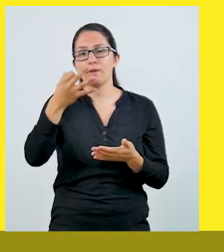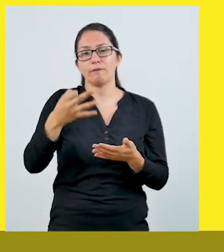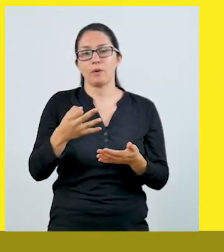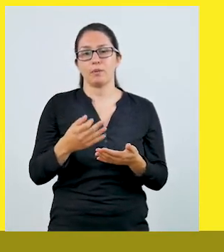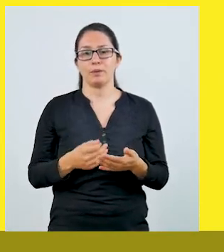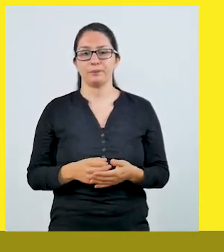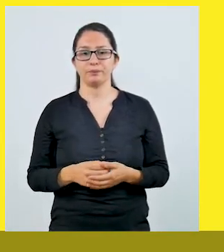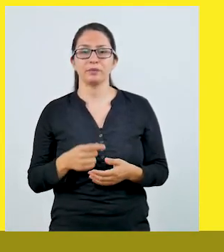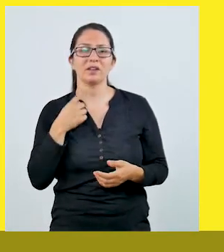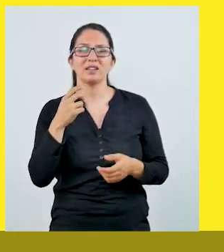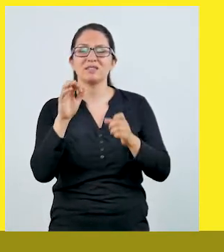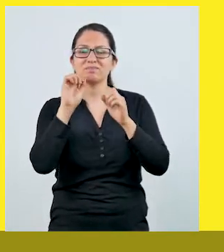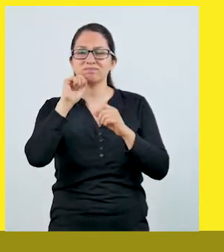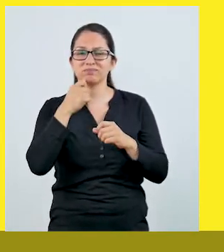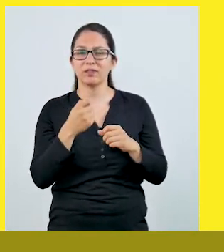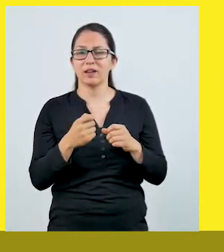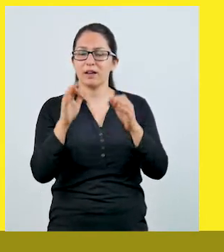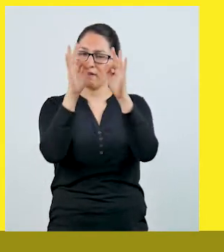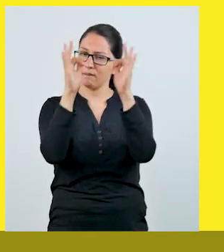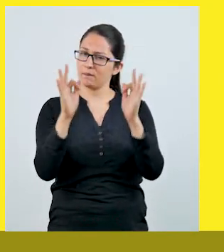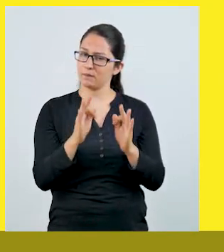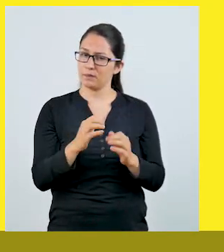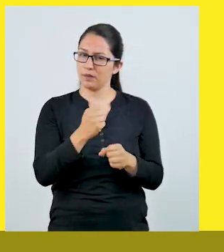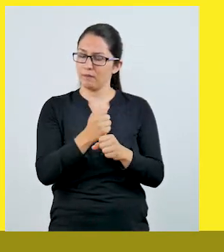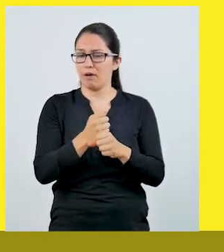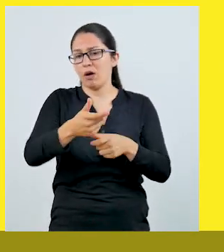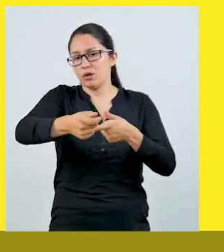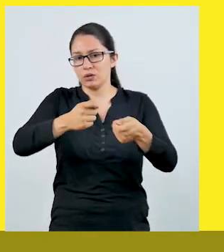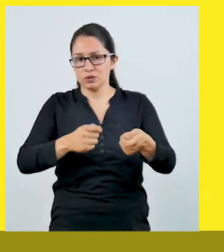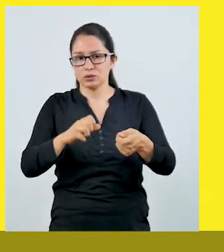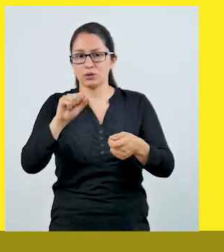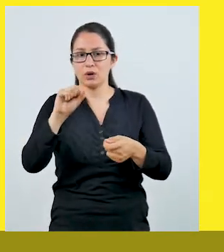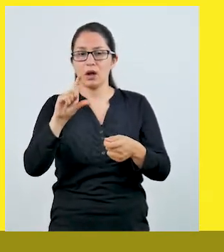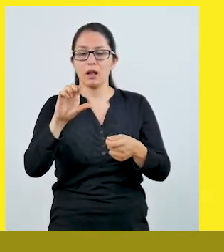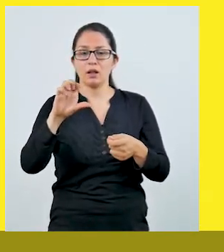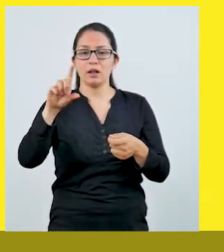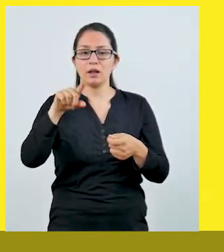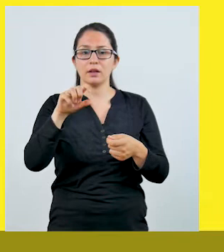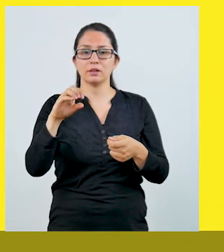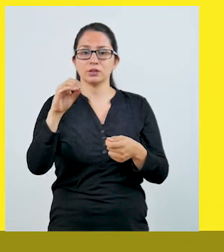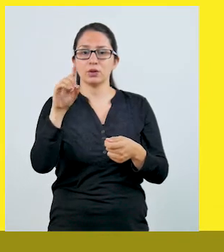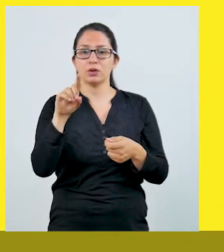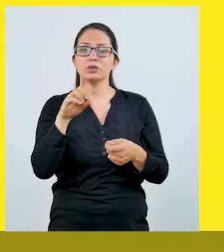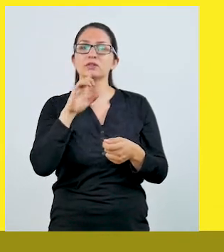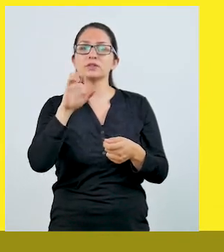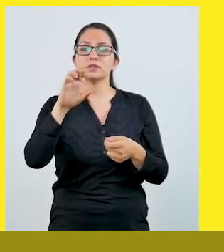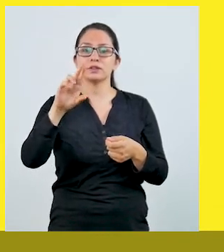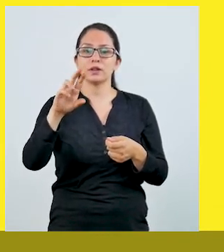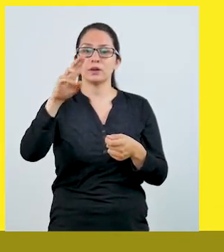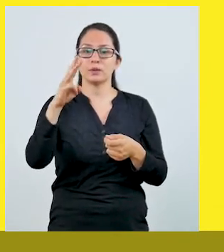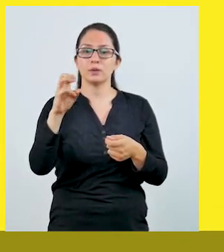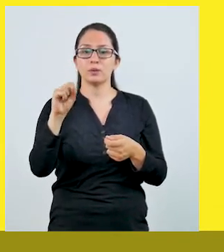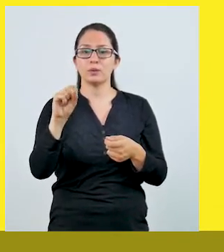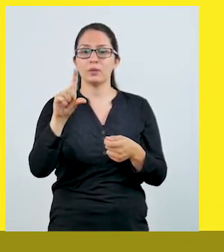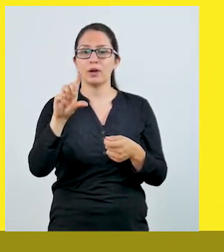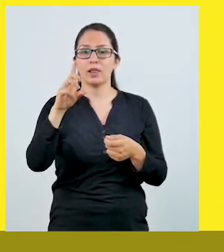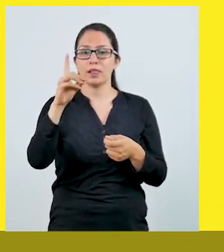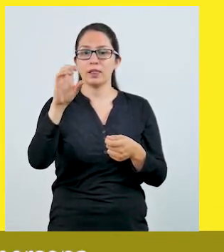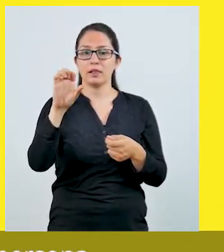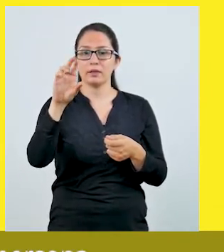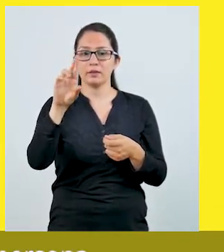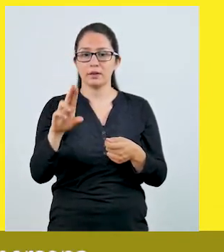es un modelo de trabajo o modelo de negocios? Alex Osterwalder, en su libro Generación de Modelos de